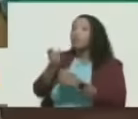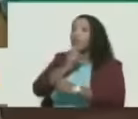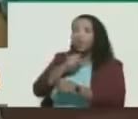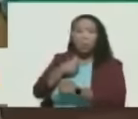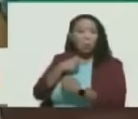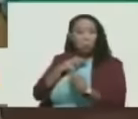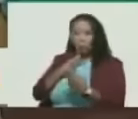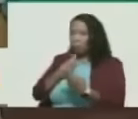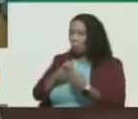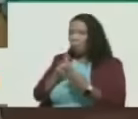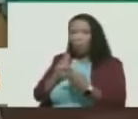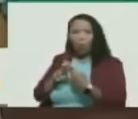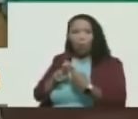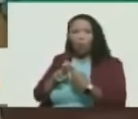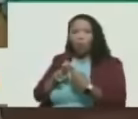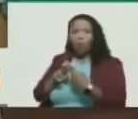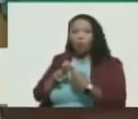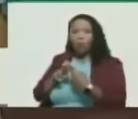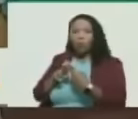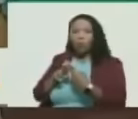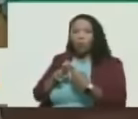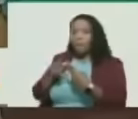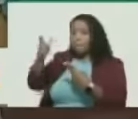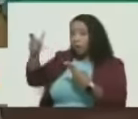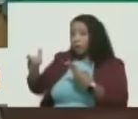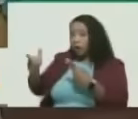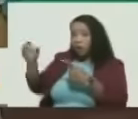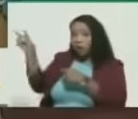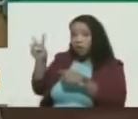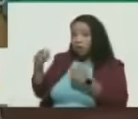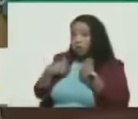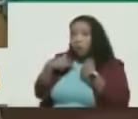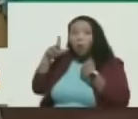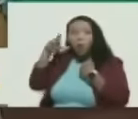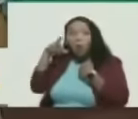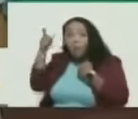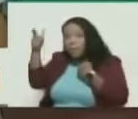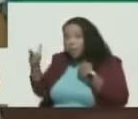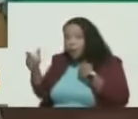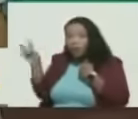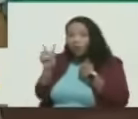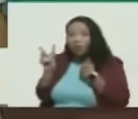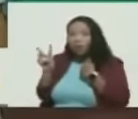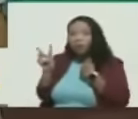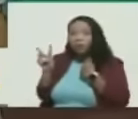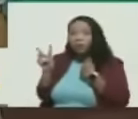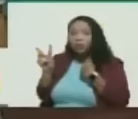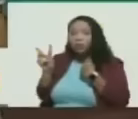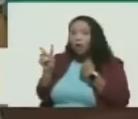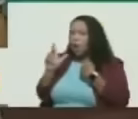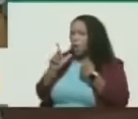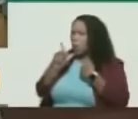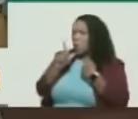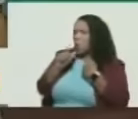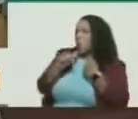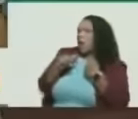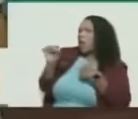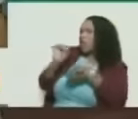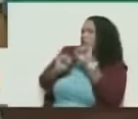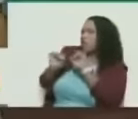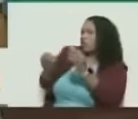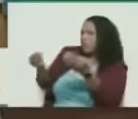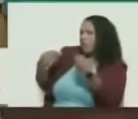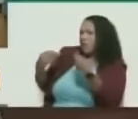conozco un venezolano, no he escuchado a un venezolano que diga que no hay que defender el Esequibo. Bueno,